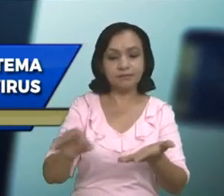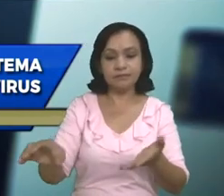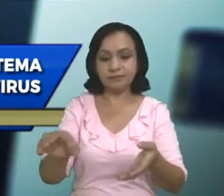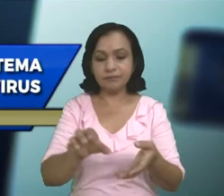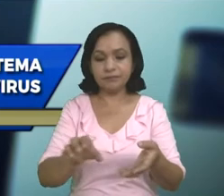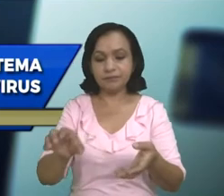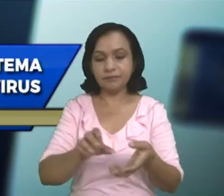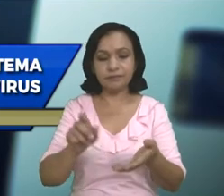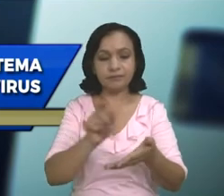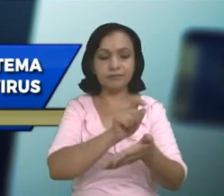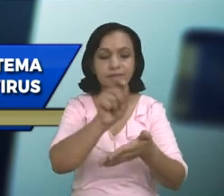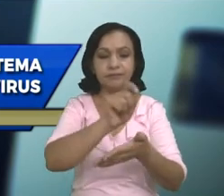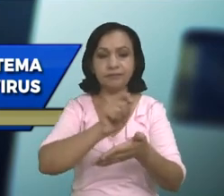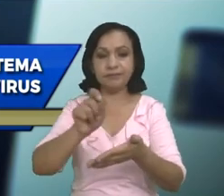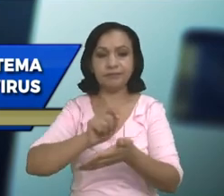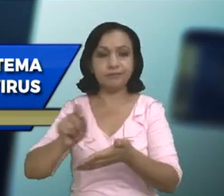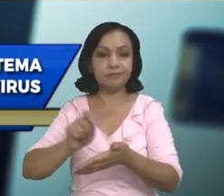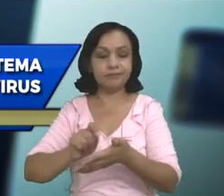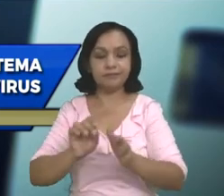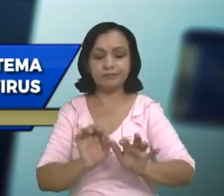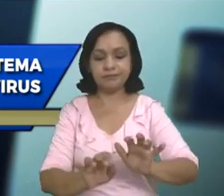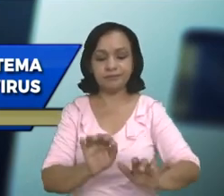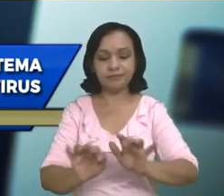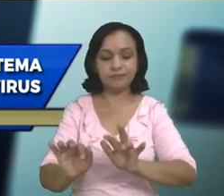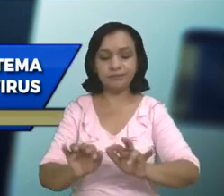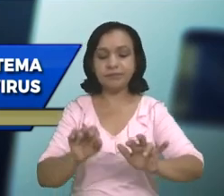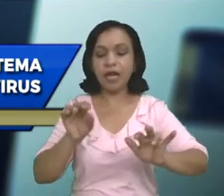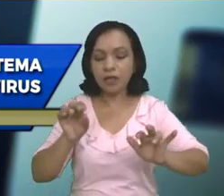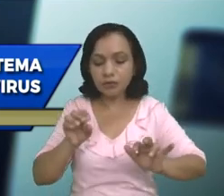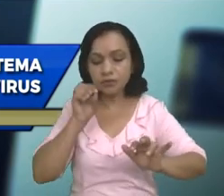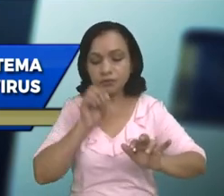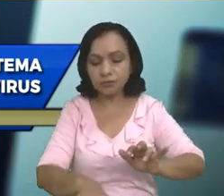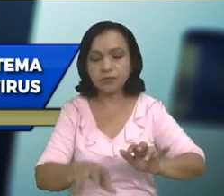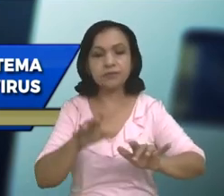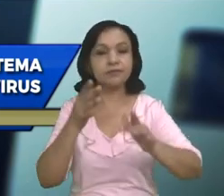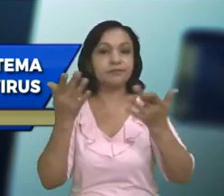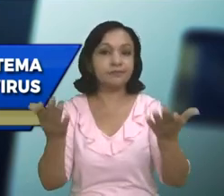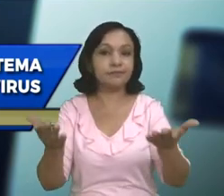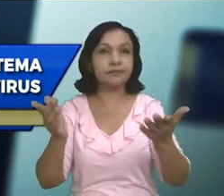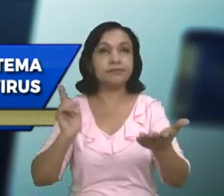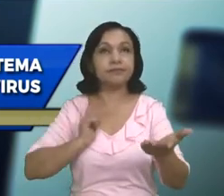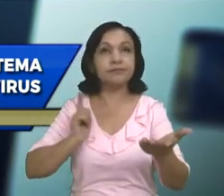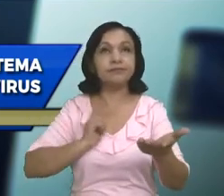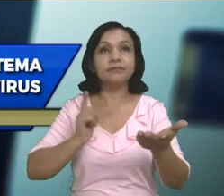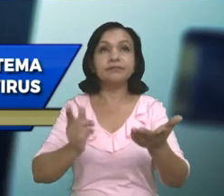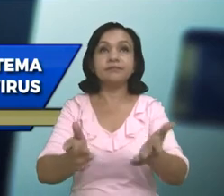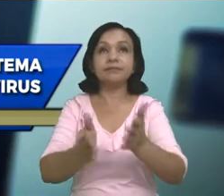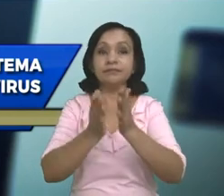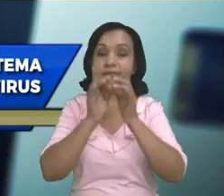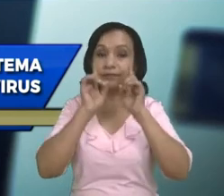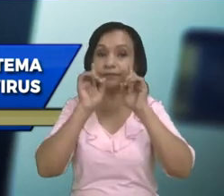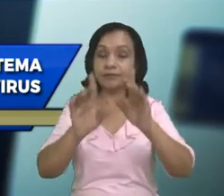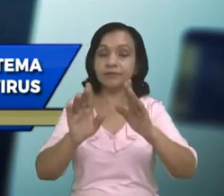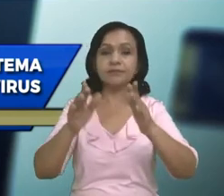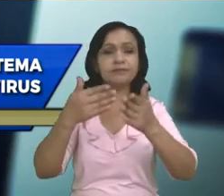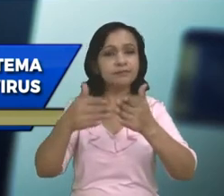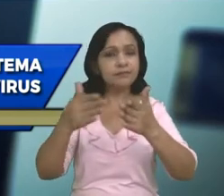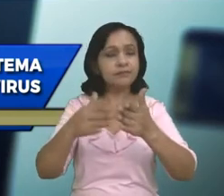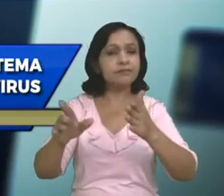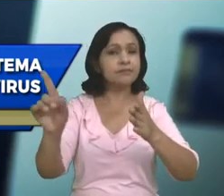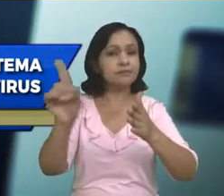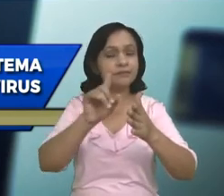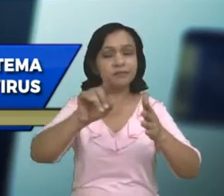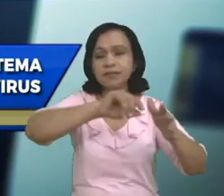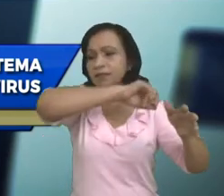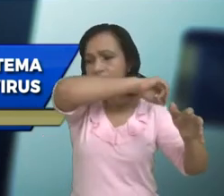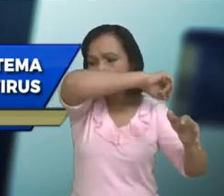lapicero este teclado etcétera entonces nosotros tenemos que tener esa medida sencilla evitamos